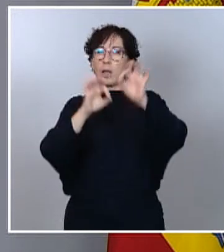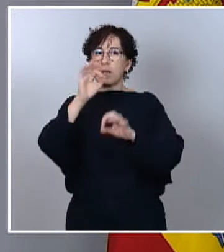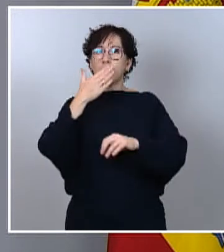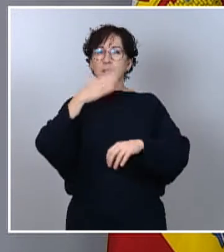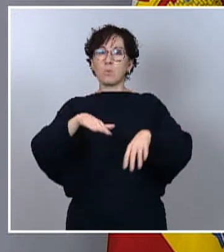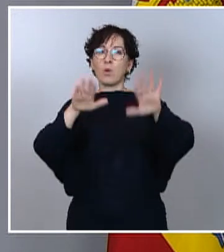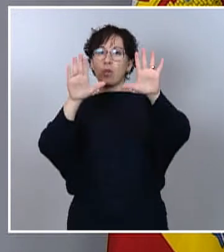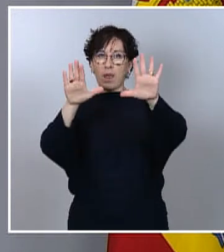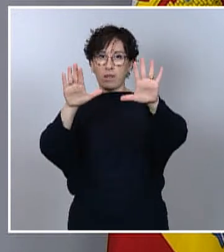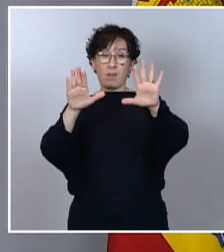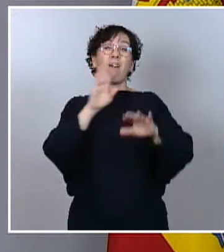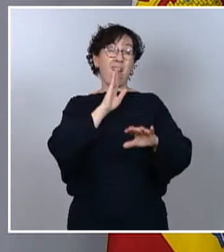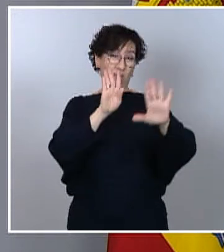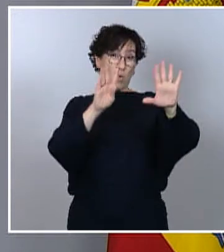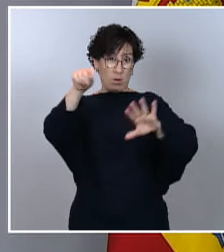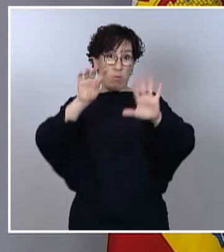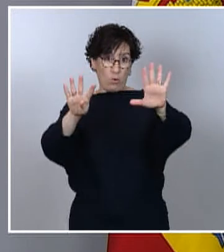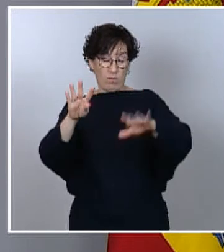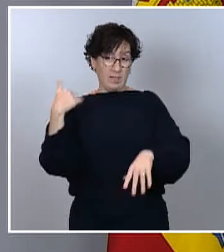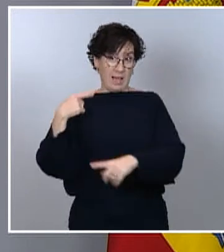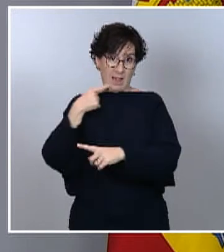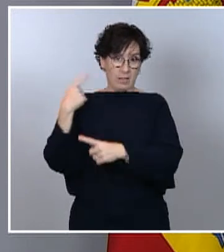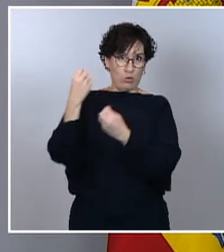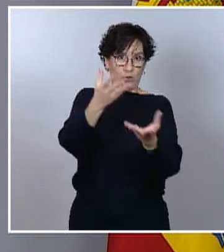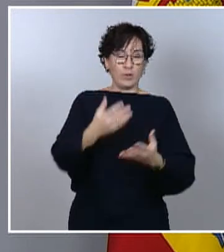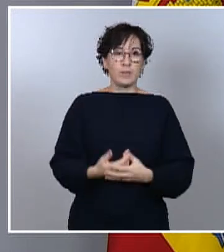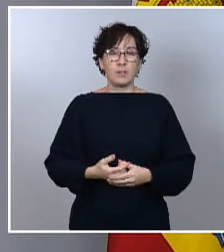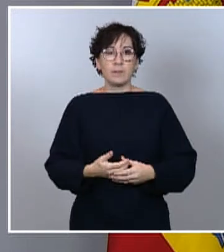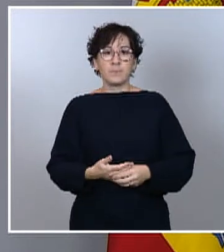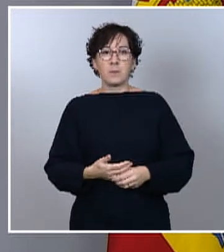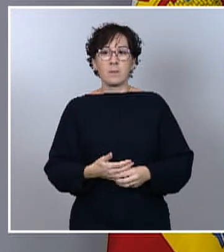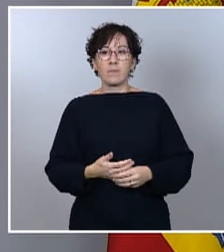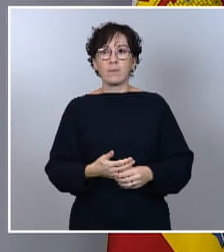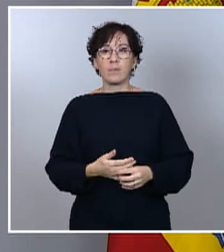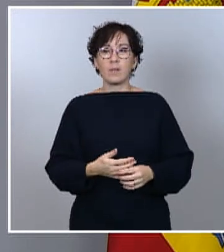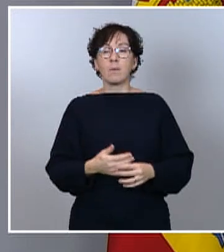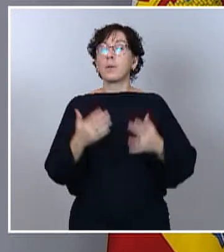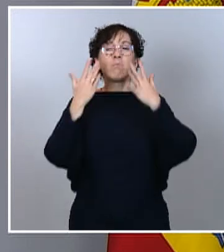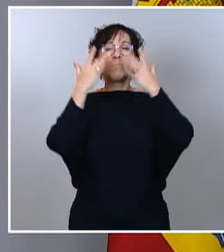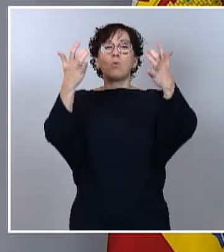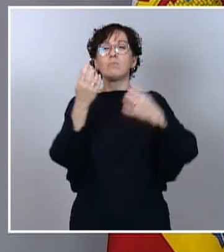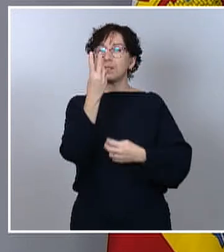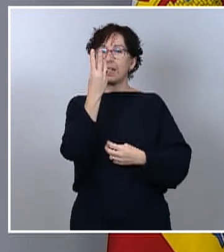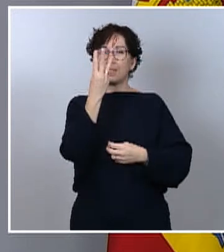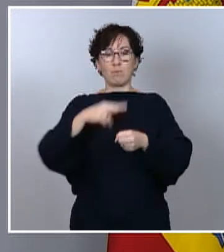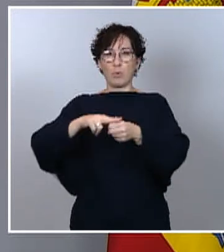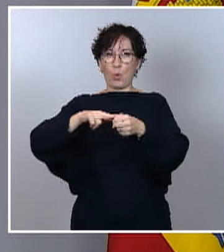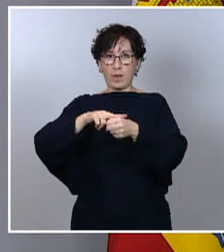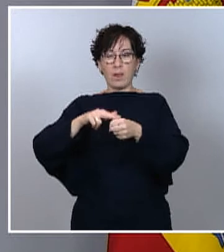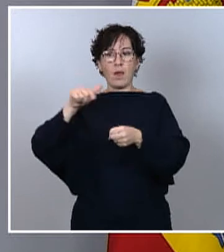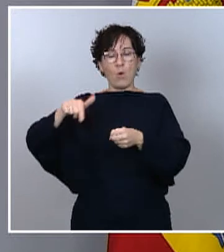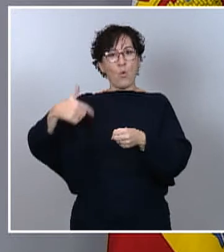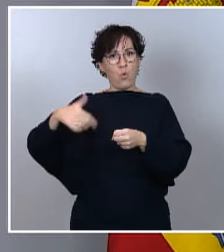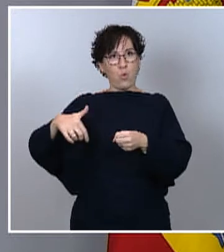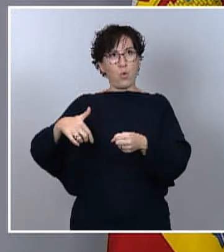9,9%, como acaba de comentar la doctora Iotti, y destaca 3 provincias que tienen una prevalencia global acumulada